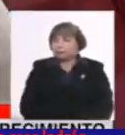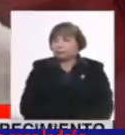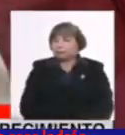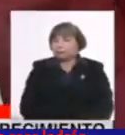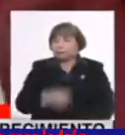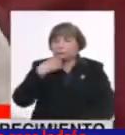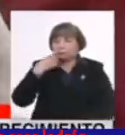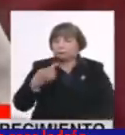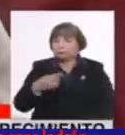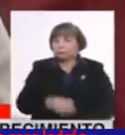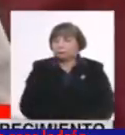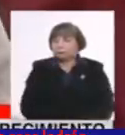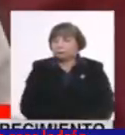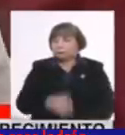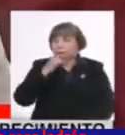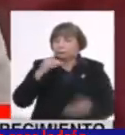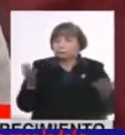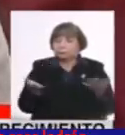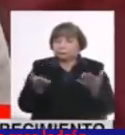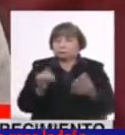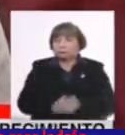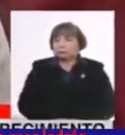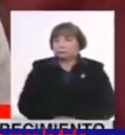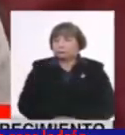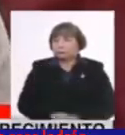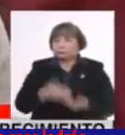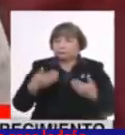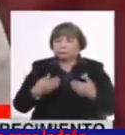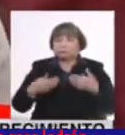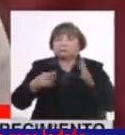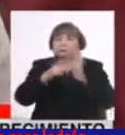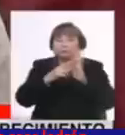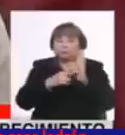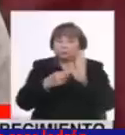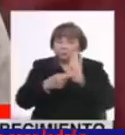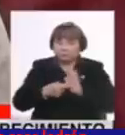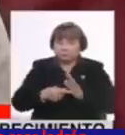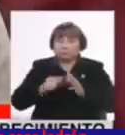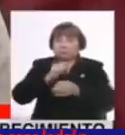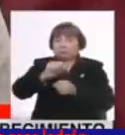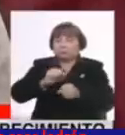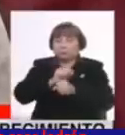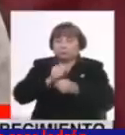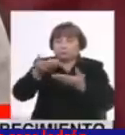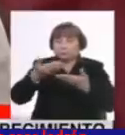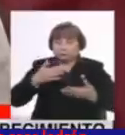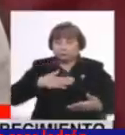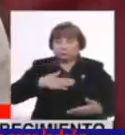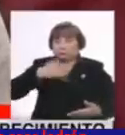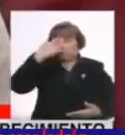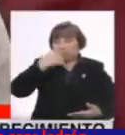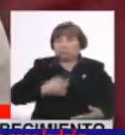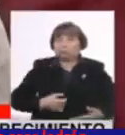Bueno, como ya mencioné, estoy aquí dando cumplimiento a la citación que se me ha cruzado a mi